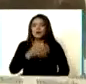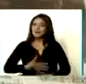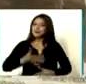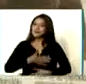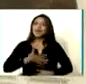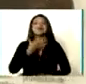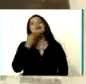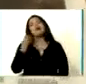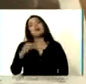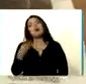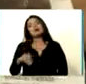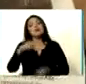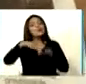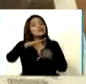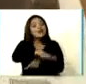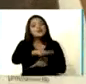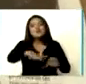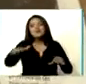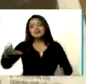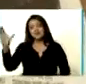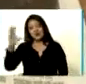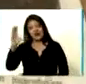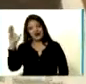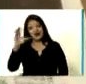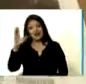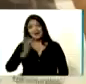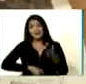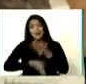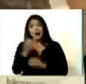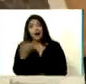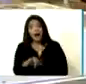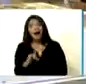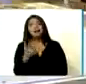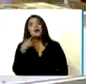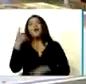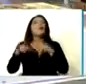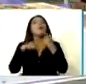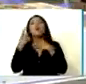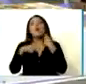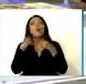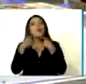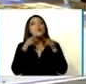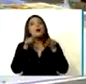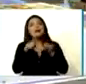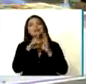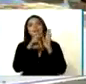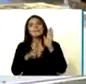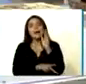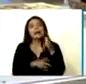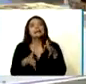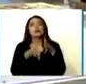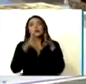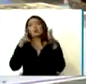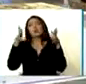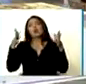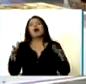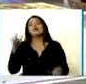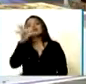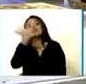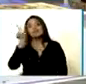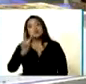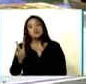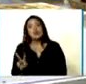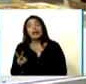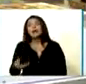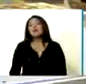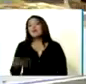la juventud, de la niñez caraqueña. Sigue tomando color ese parque que va a ser el más grande de Venezuela y uno de los más importantes de